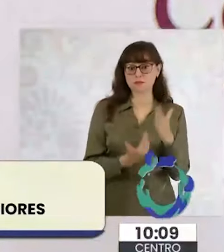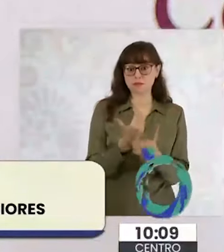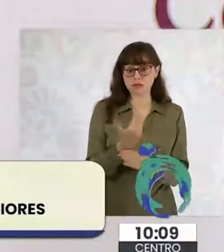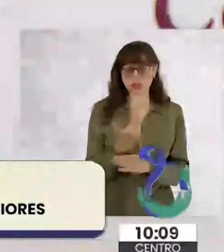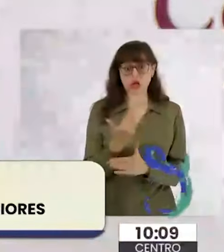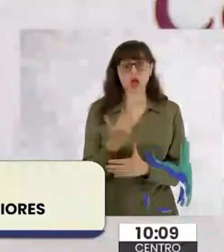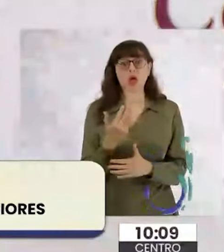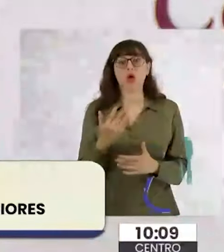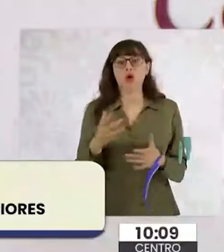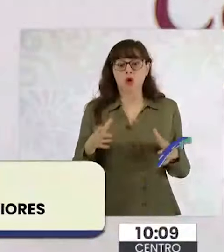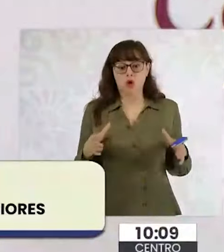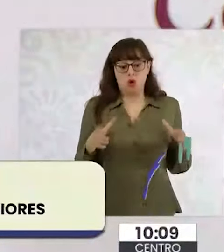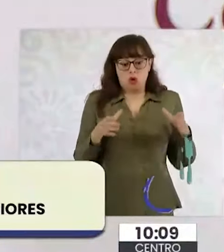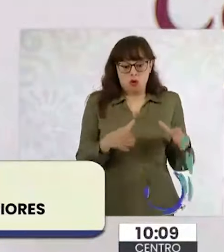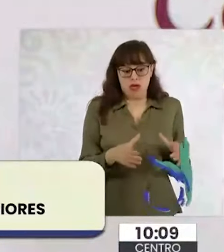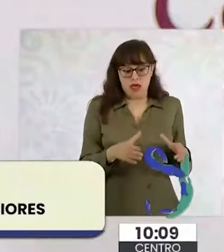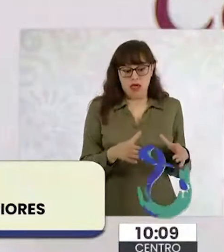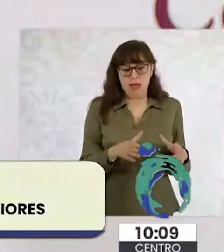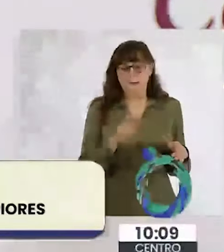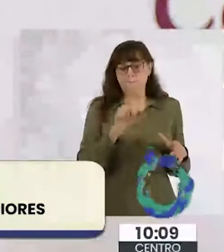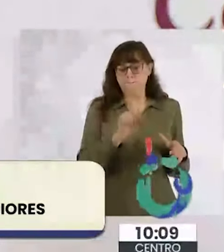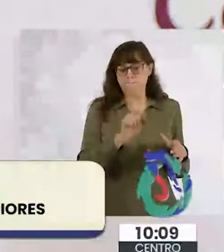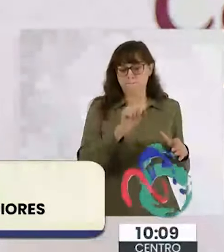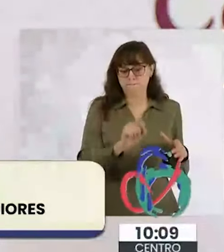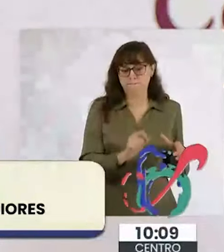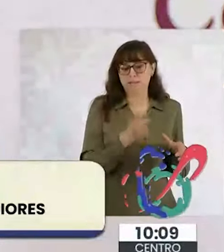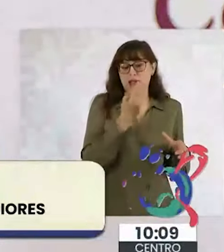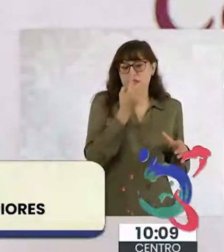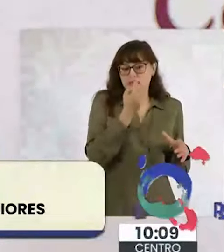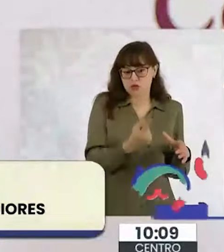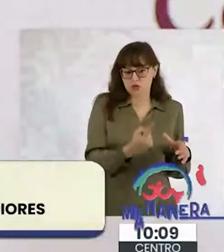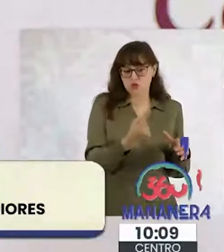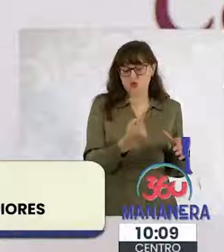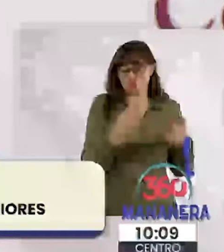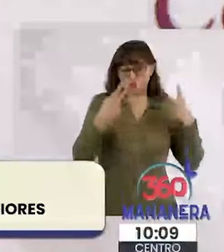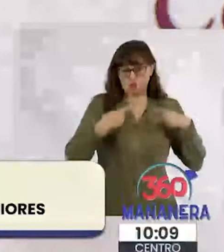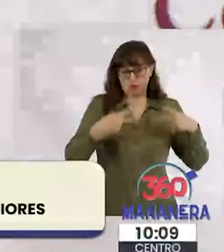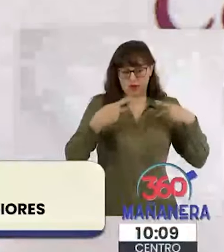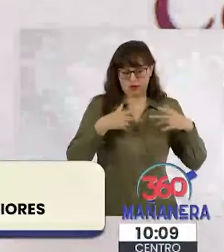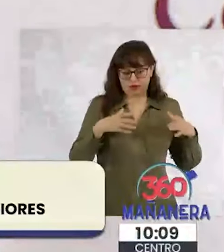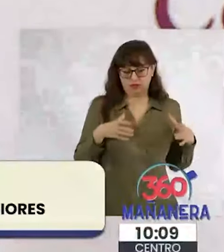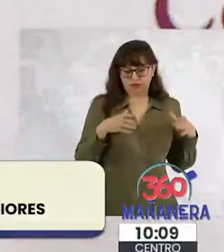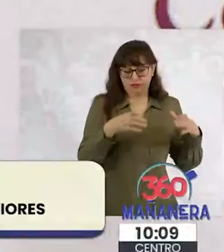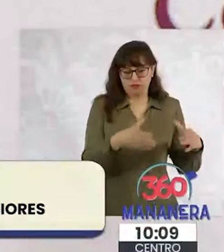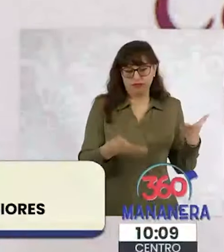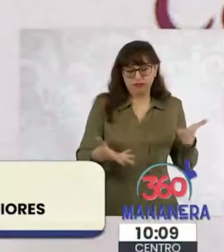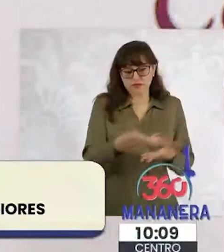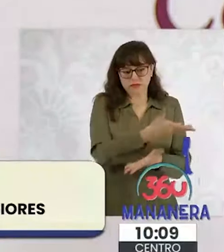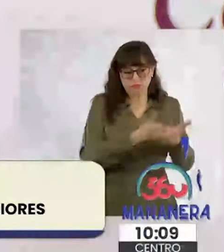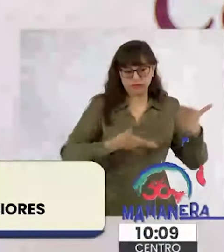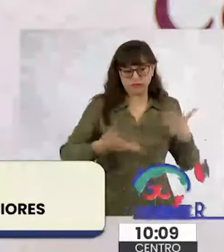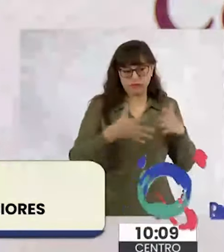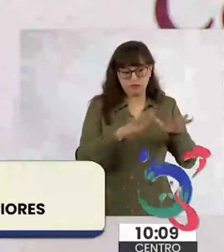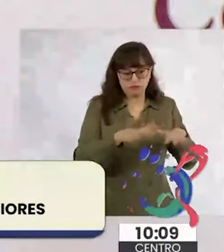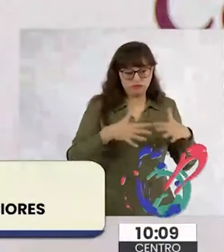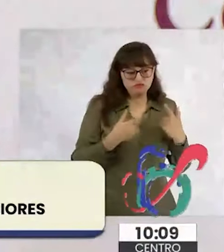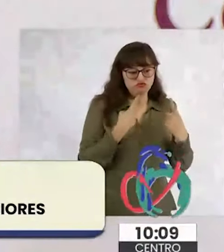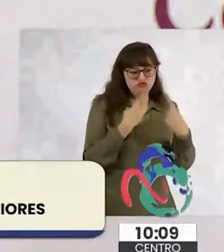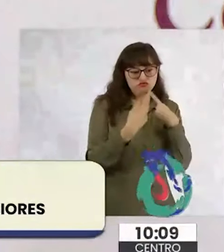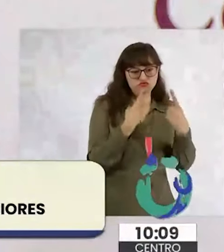los jefes de estado del grupo propiamente dicho los invitados no participan entonces son participaciones